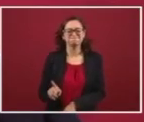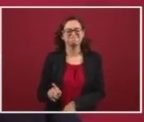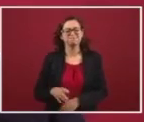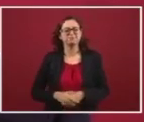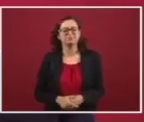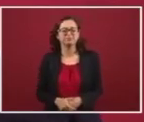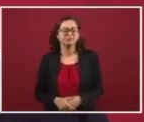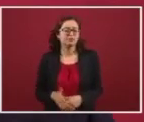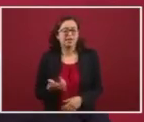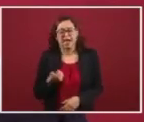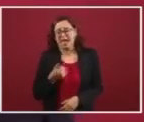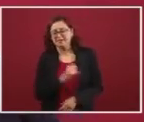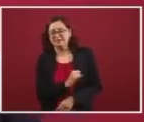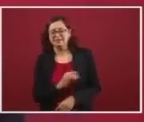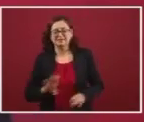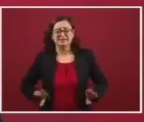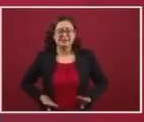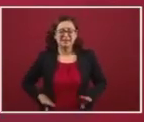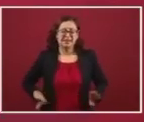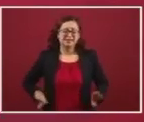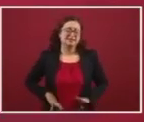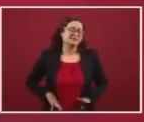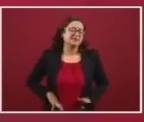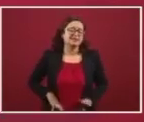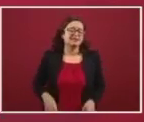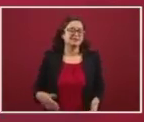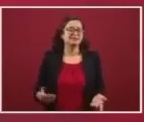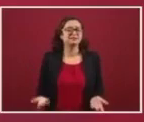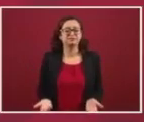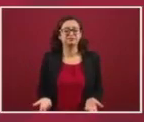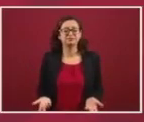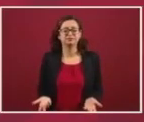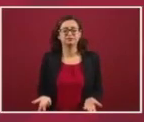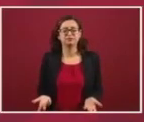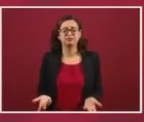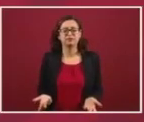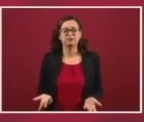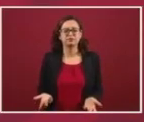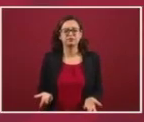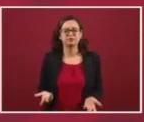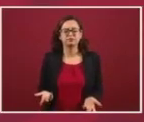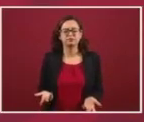Era la manera de cooptar,